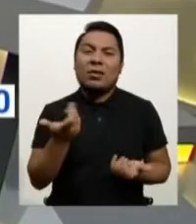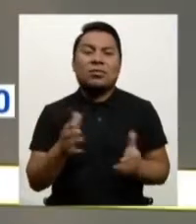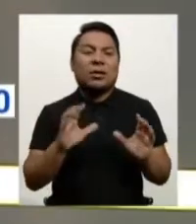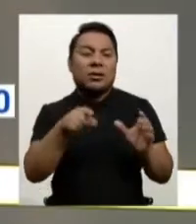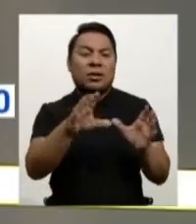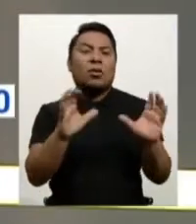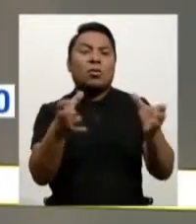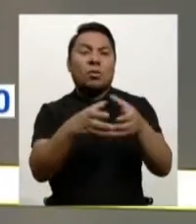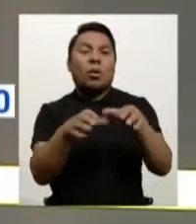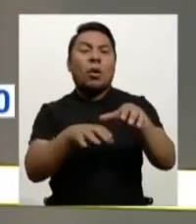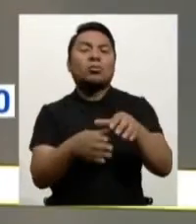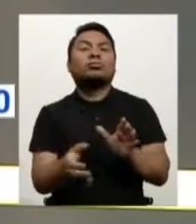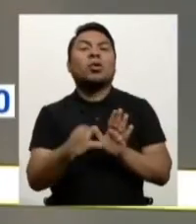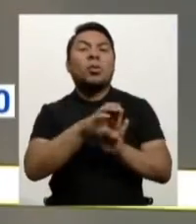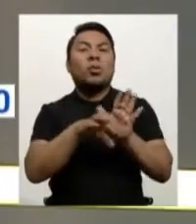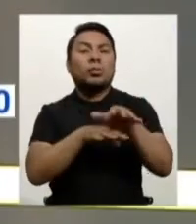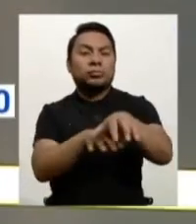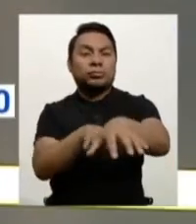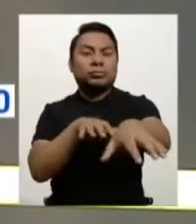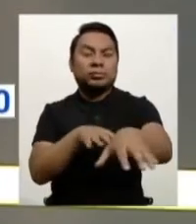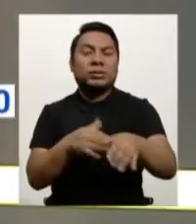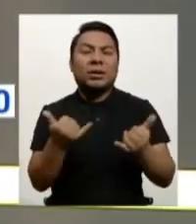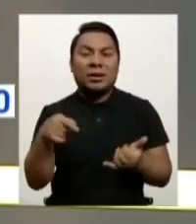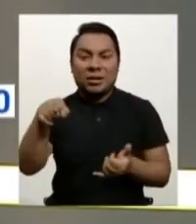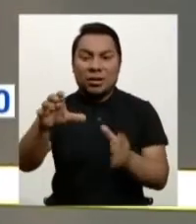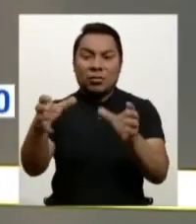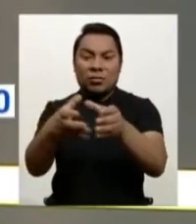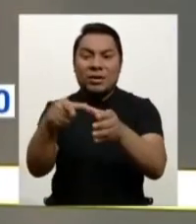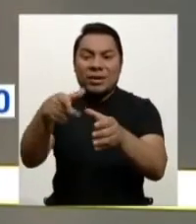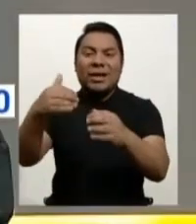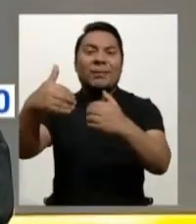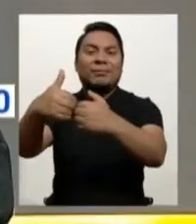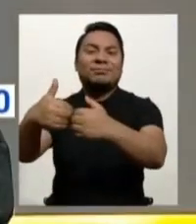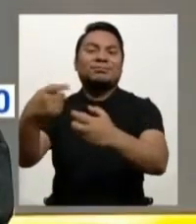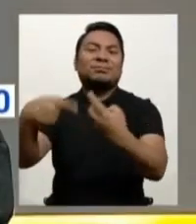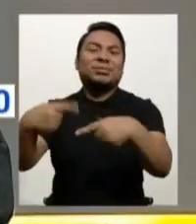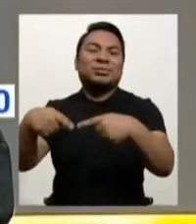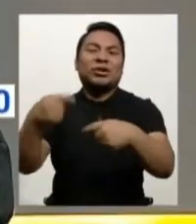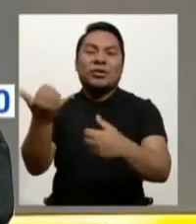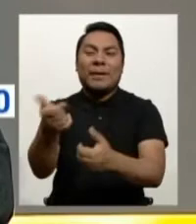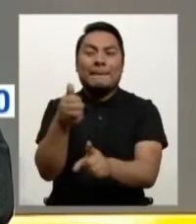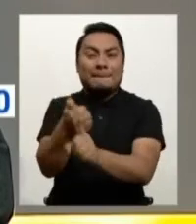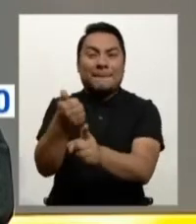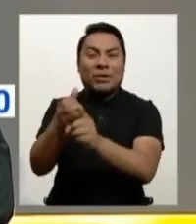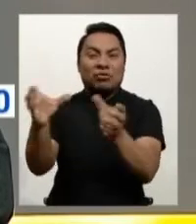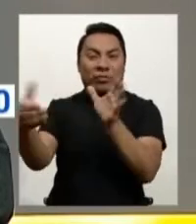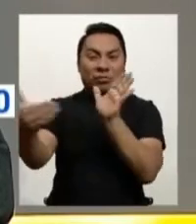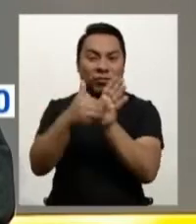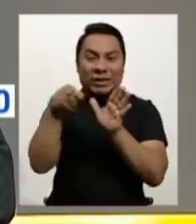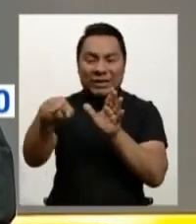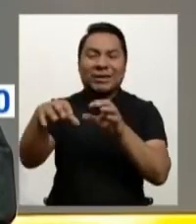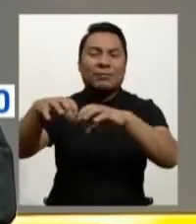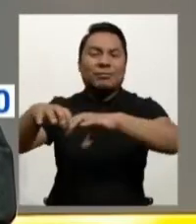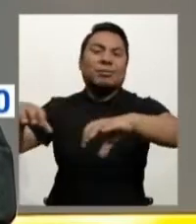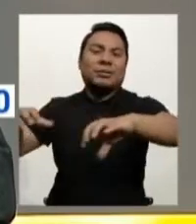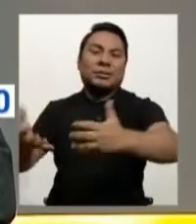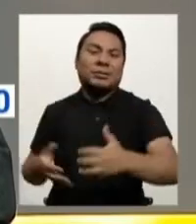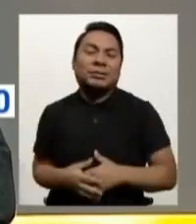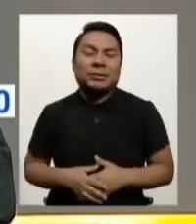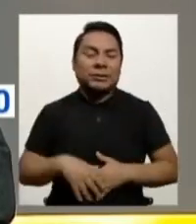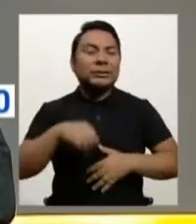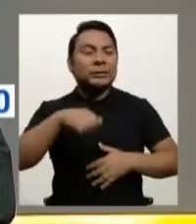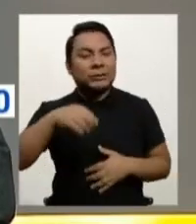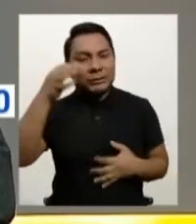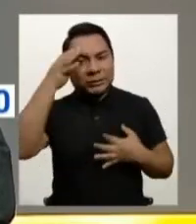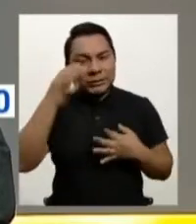constituyente Nicolás Maduro es ahora sí dividir a la mesa de la Unidad Democrática. Sí, totalmente, ¿no? Es curioso, bueno, por eso la decisión